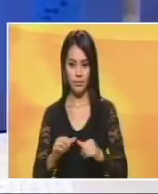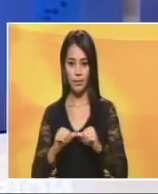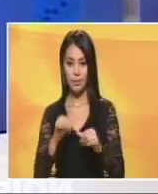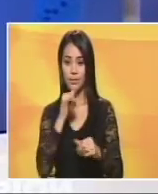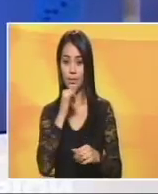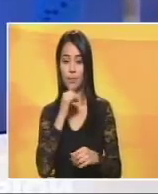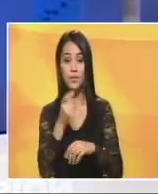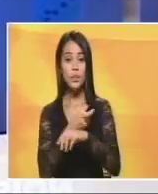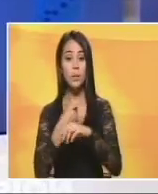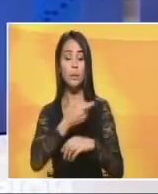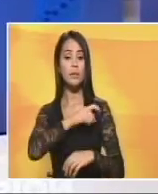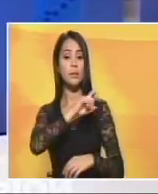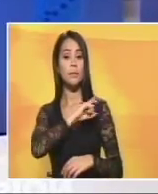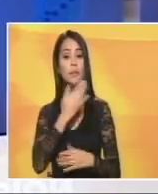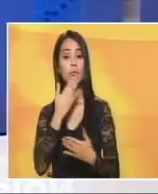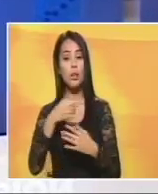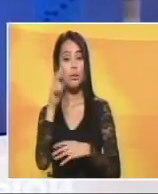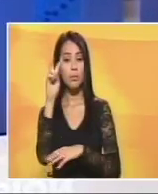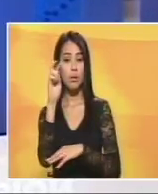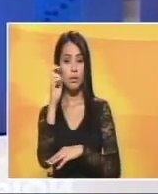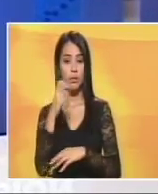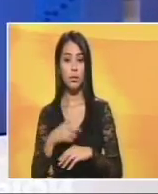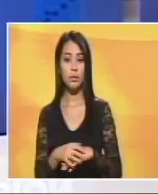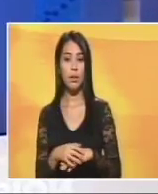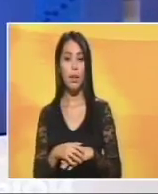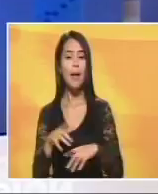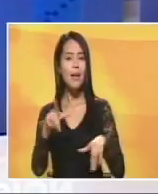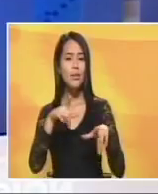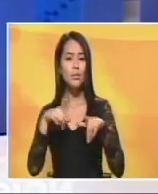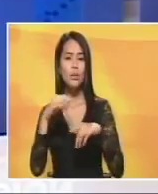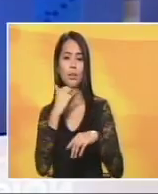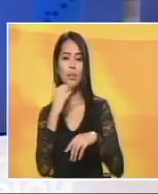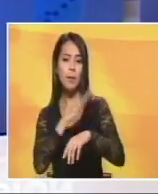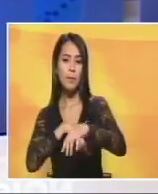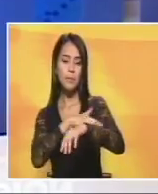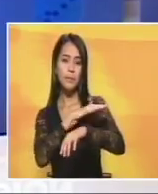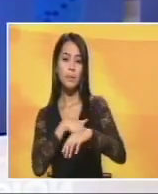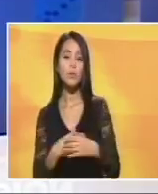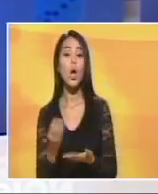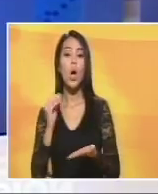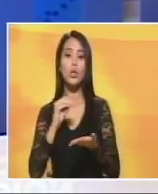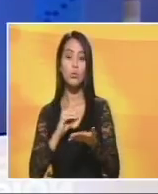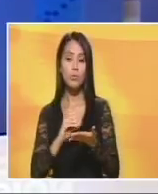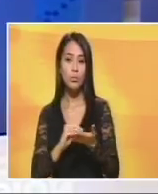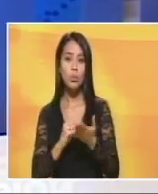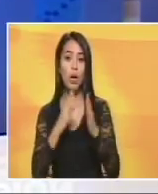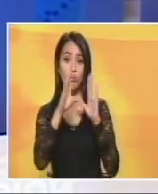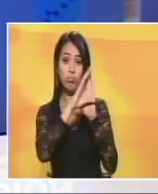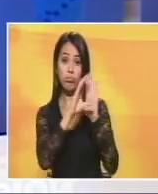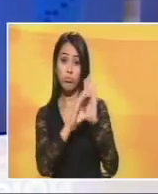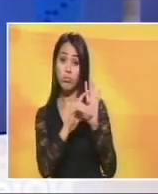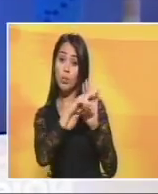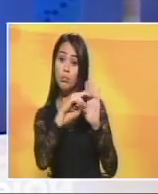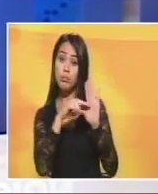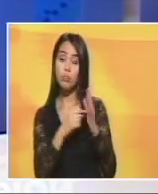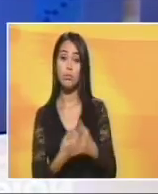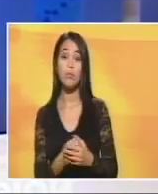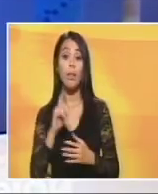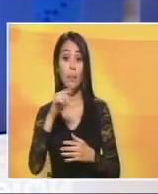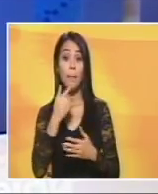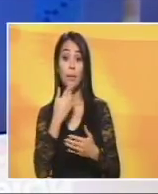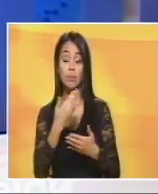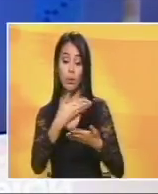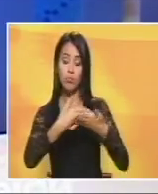Continuamos. El gobierno de España pidió este viernes al presidente de la región de Cataluña, Carles Puigdemont, que vuelva al orden constitucional y exponga sus